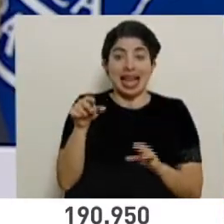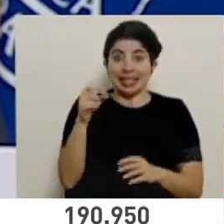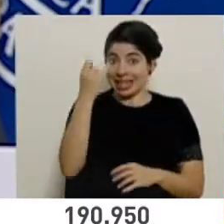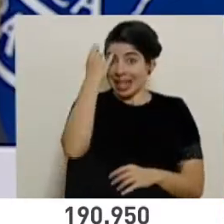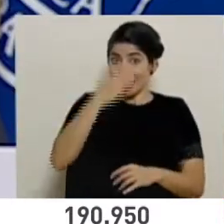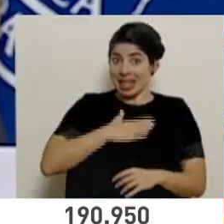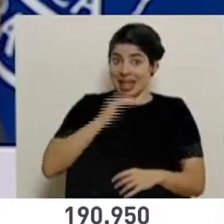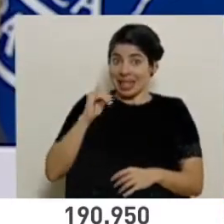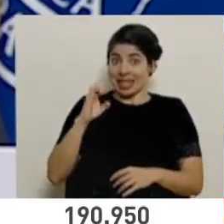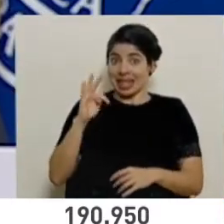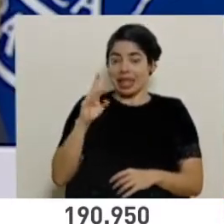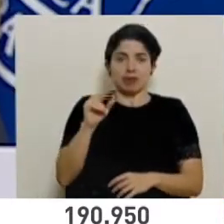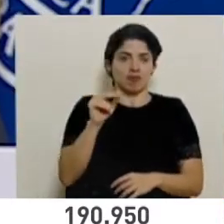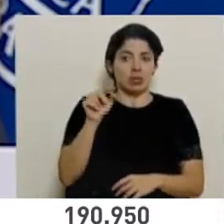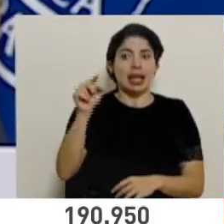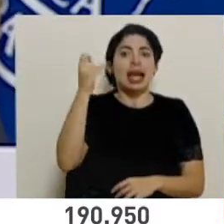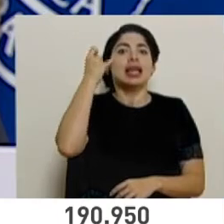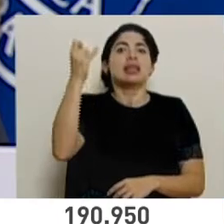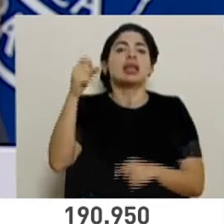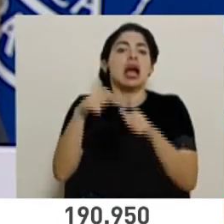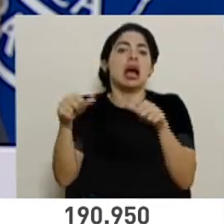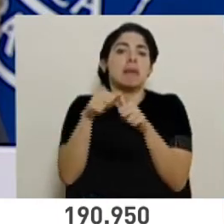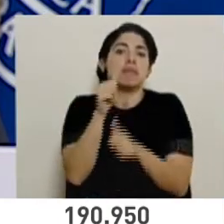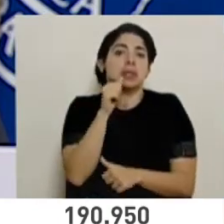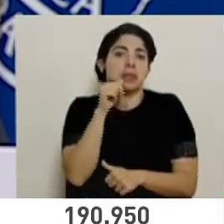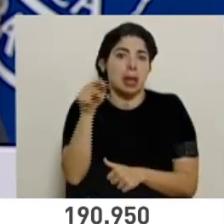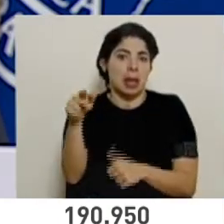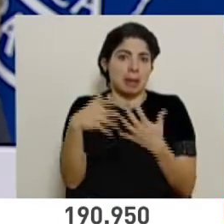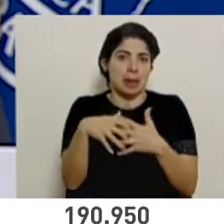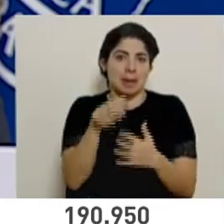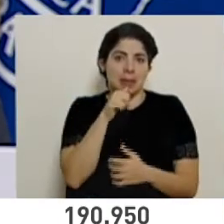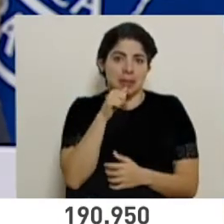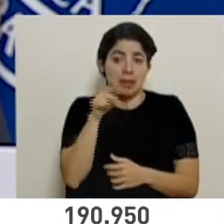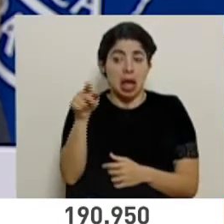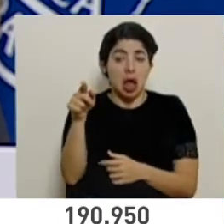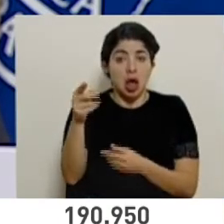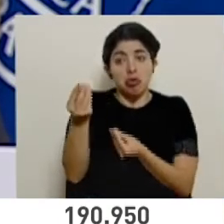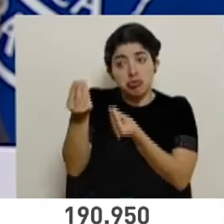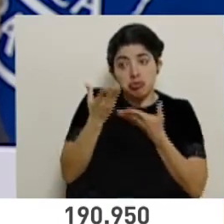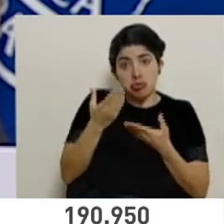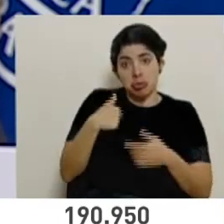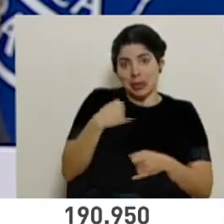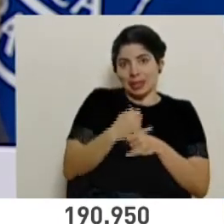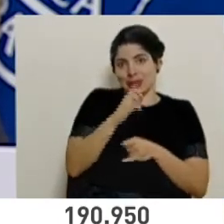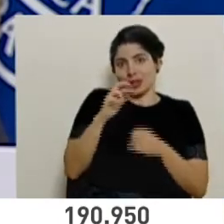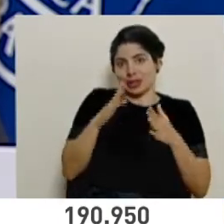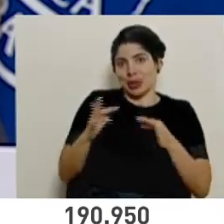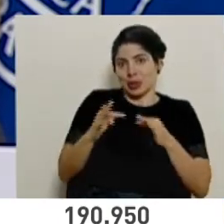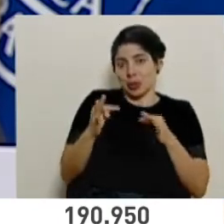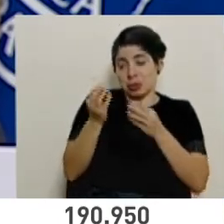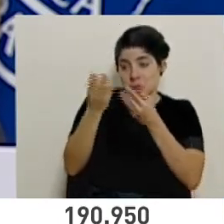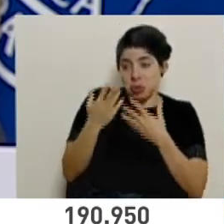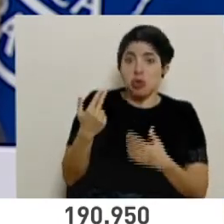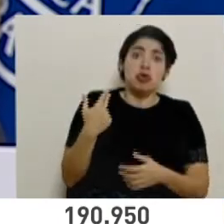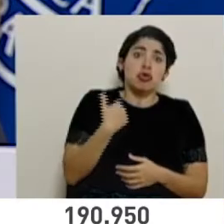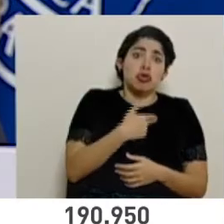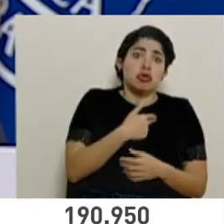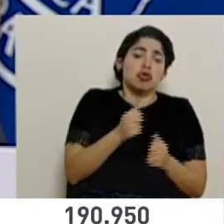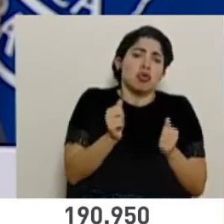del ICT, ¿verdad? Eso es una iniciativa del sector privado que fue dada a conocer al Instituto Costarricense de Turismo, y nosotros de